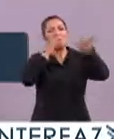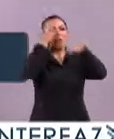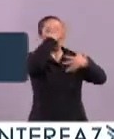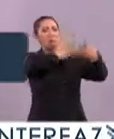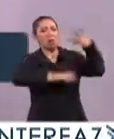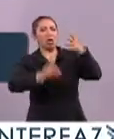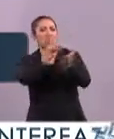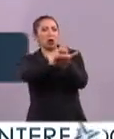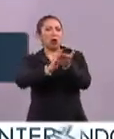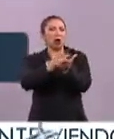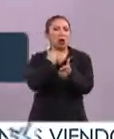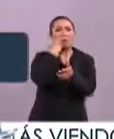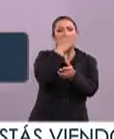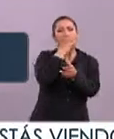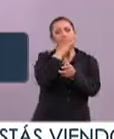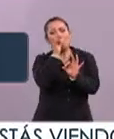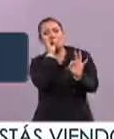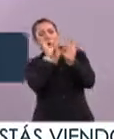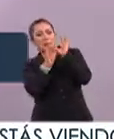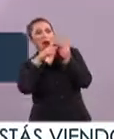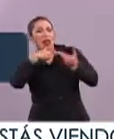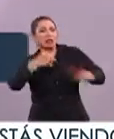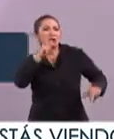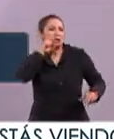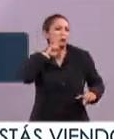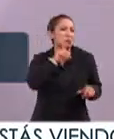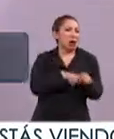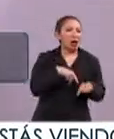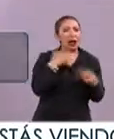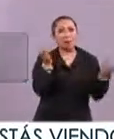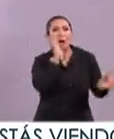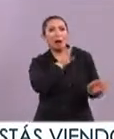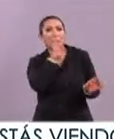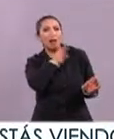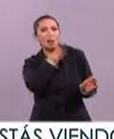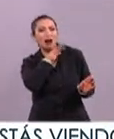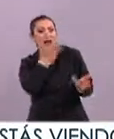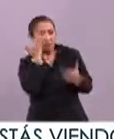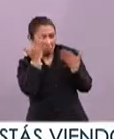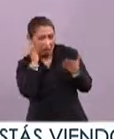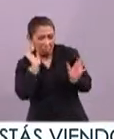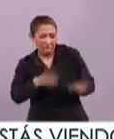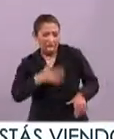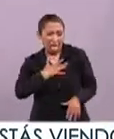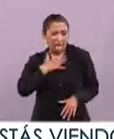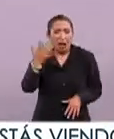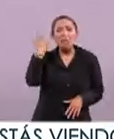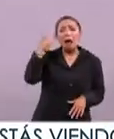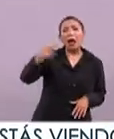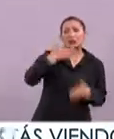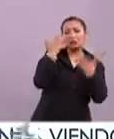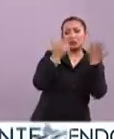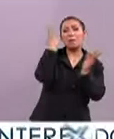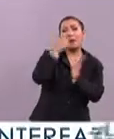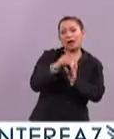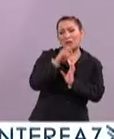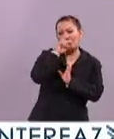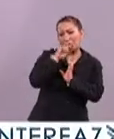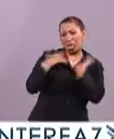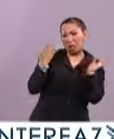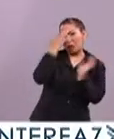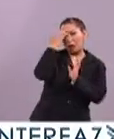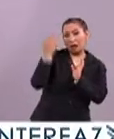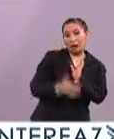toma, prueba drogas, ten relaciones, o sea, como que todo lo oscuro. Y estudiar, ay no, ¿qué es eso? Guácala, qué espanto, ¿para qué estudias? Apesta, no